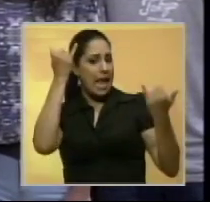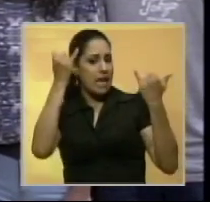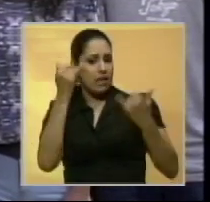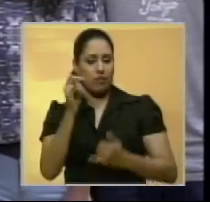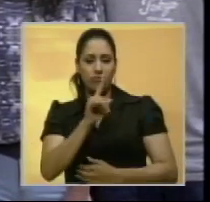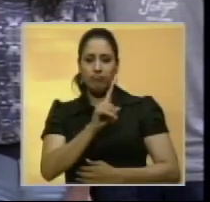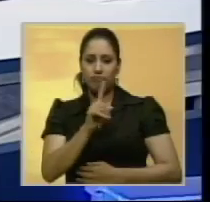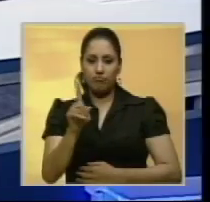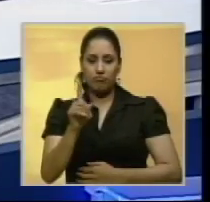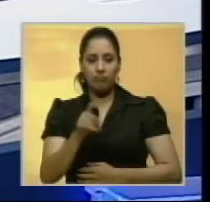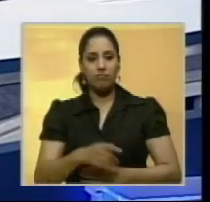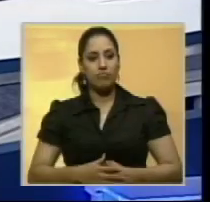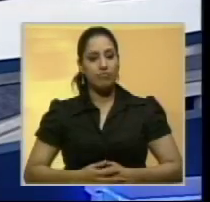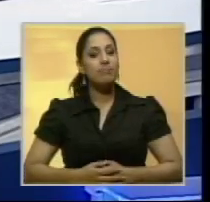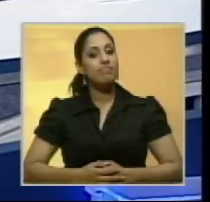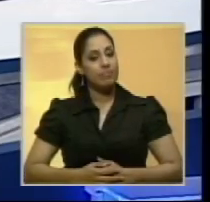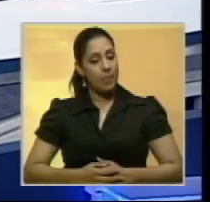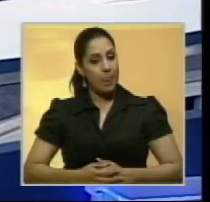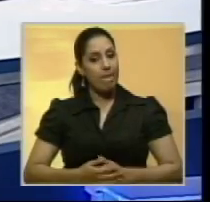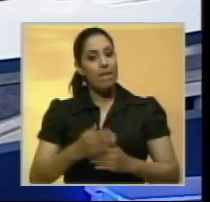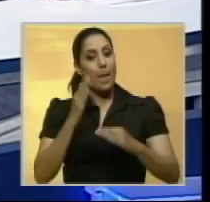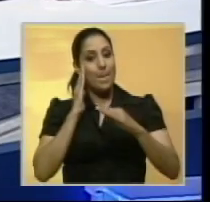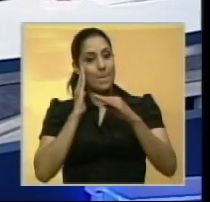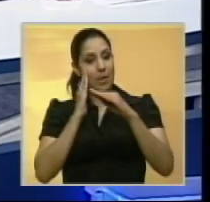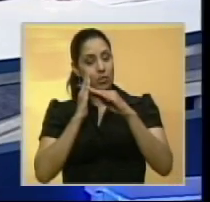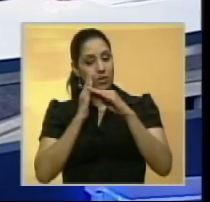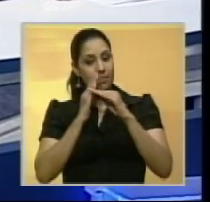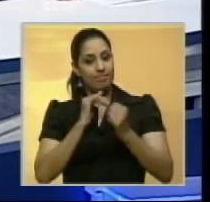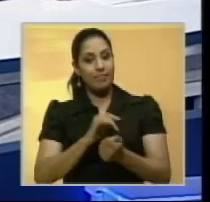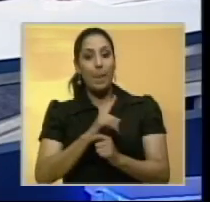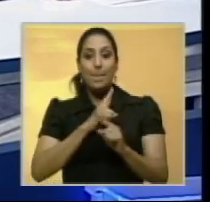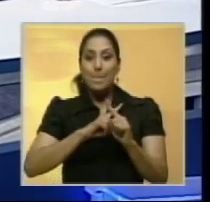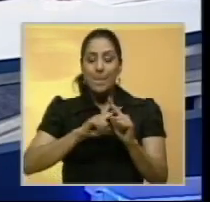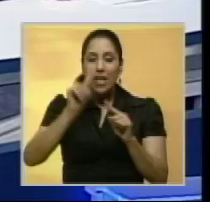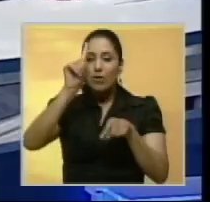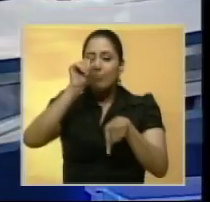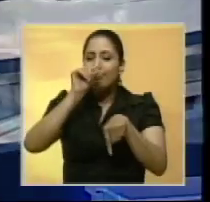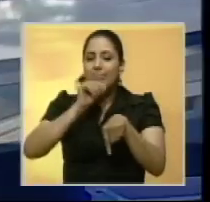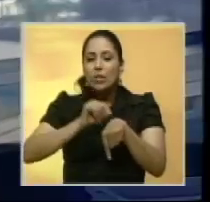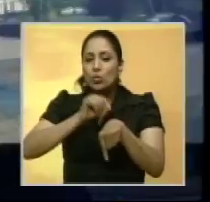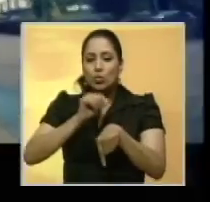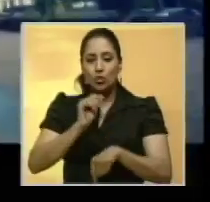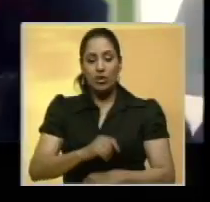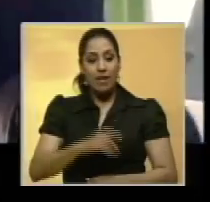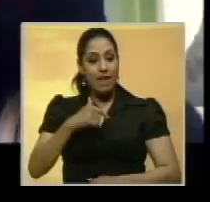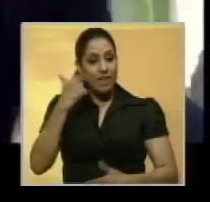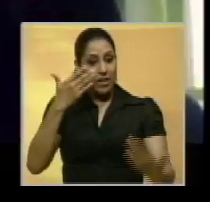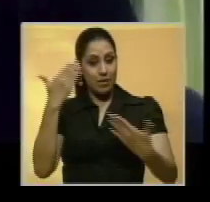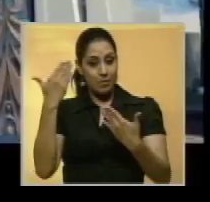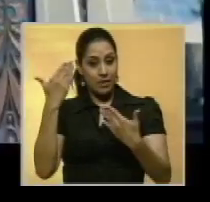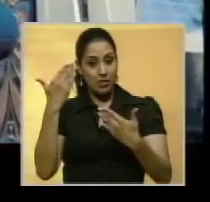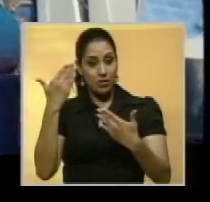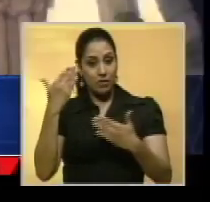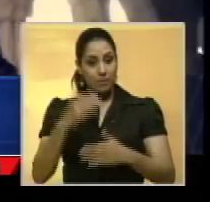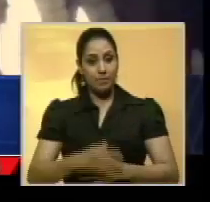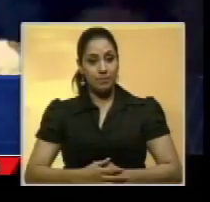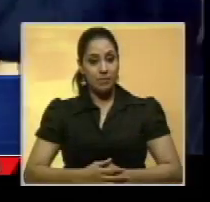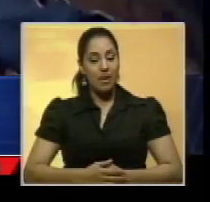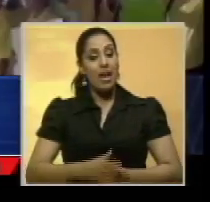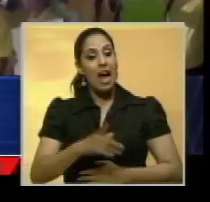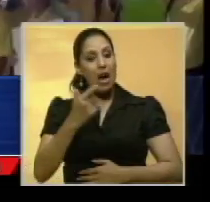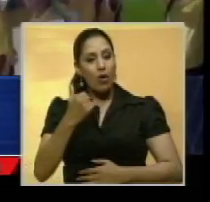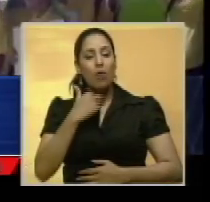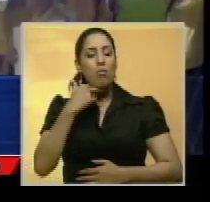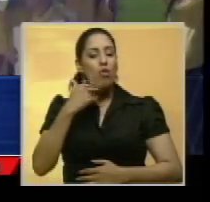ideológicos. Es momento de hacer una nueva pausa. Pero en minutos Talento en ascenso. escucharemos